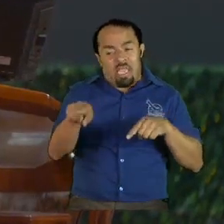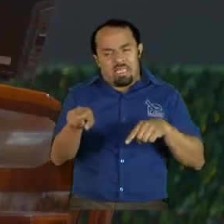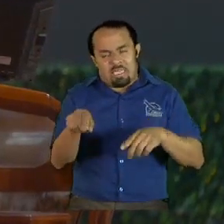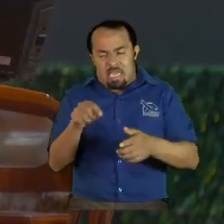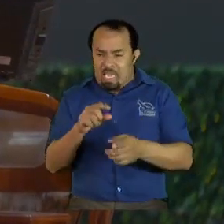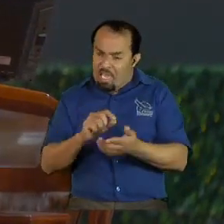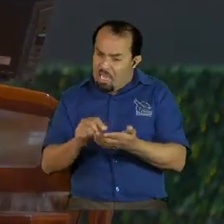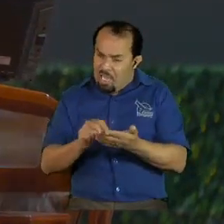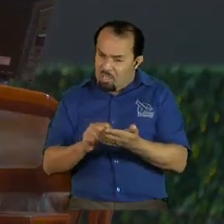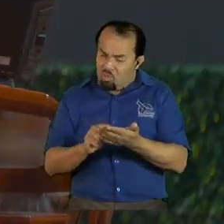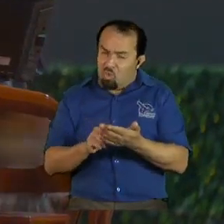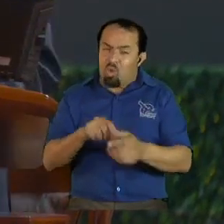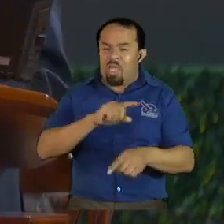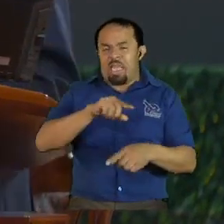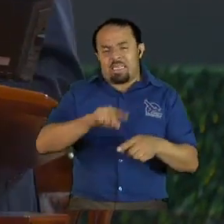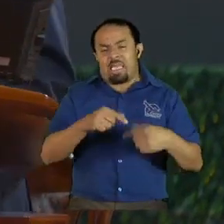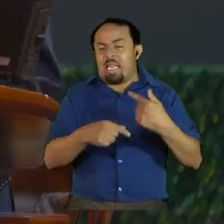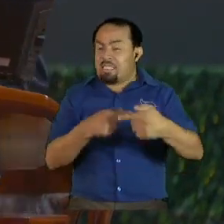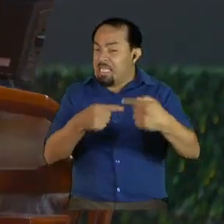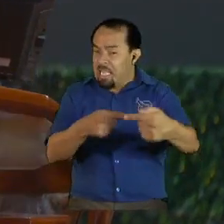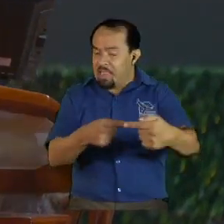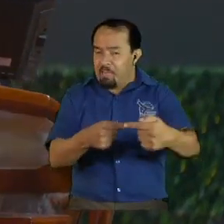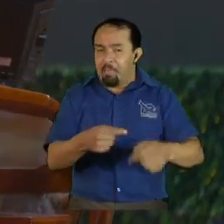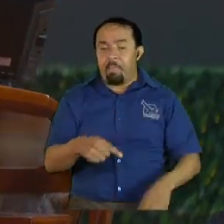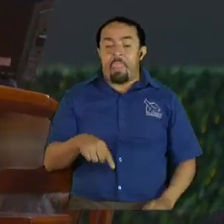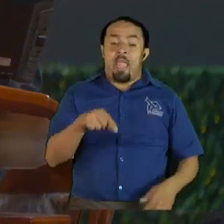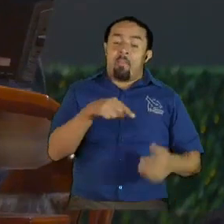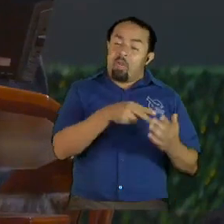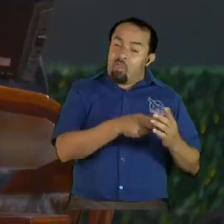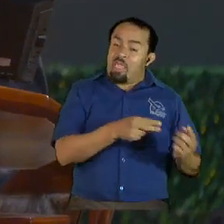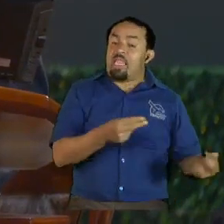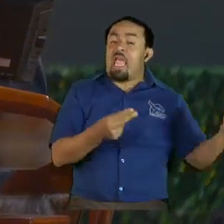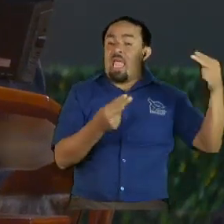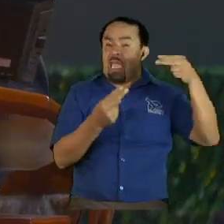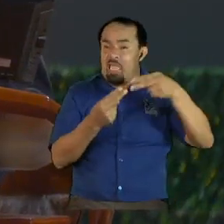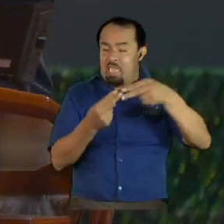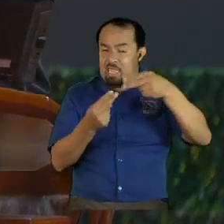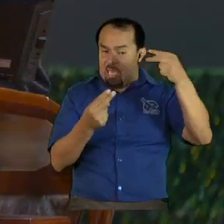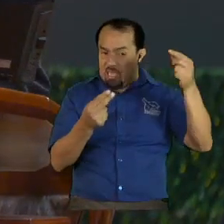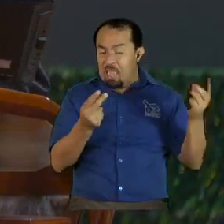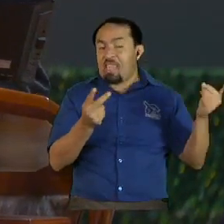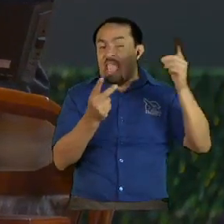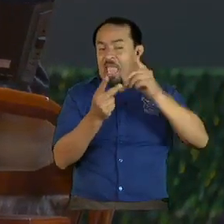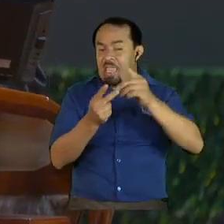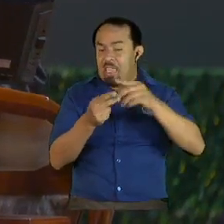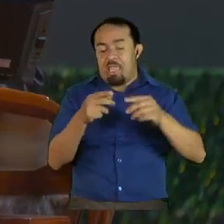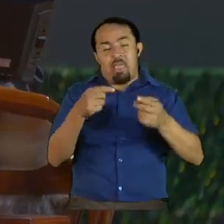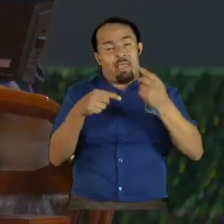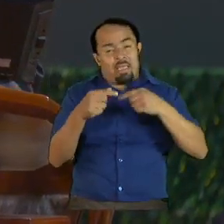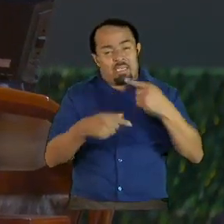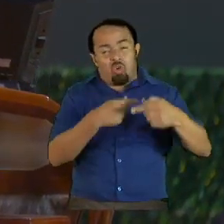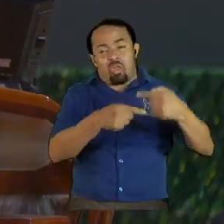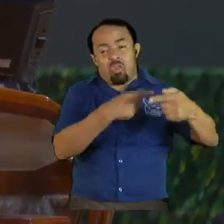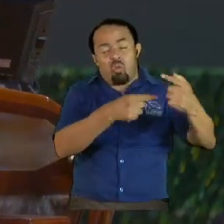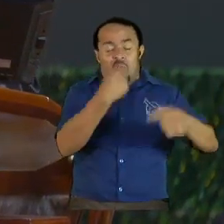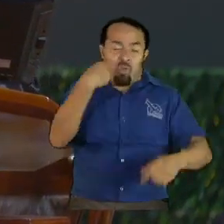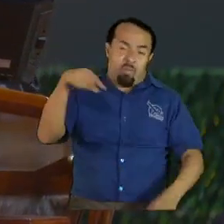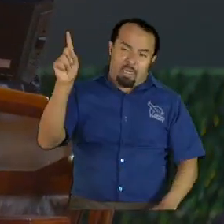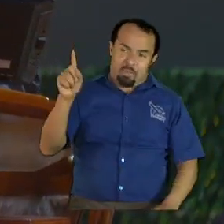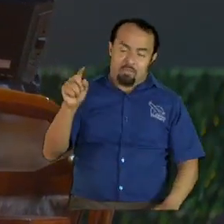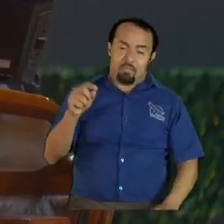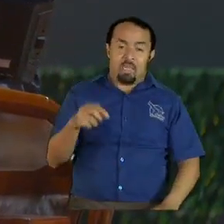¿verdad? Porque de ahí mana todo. La misma Biblia lo dice en Proverbios capítulo 4,